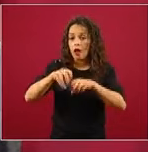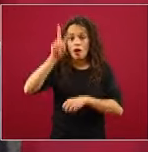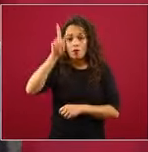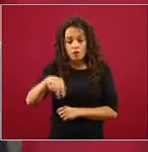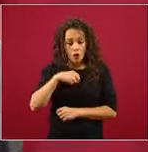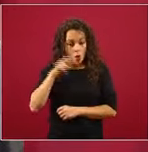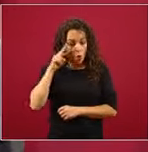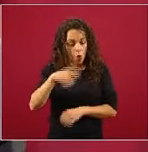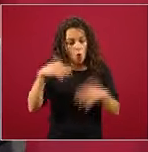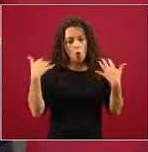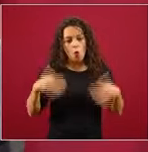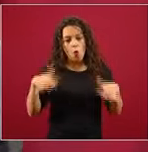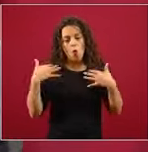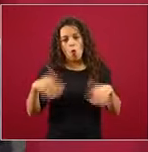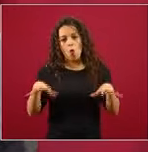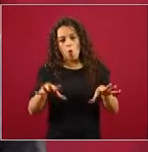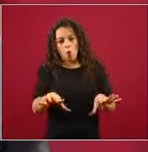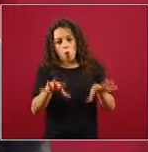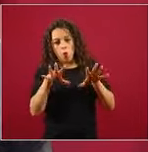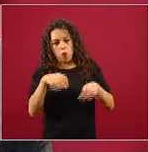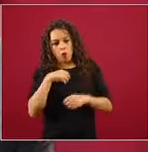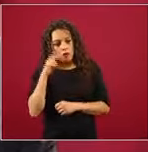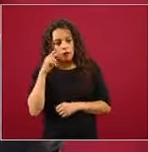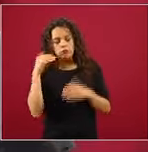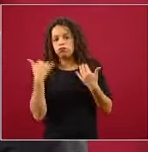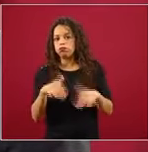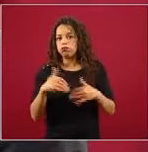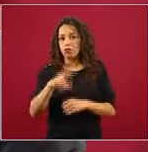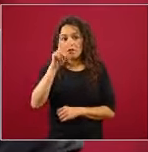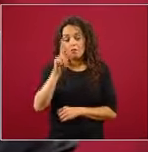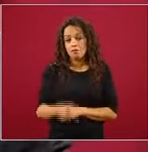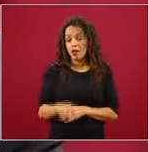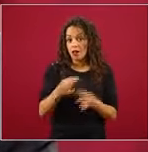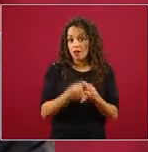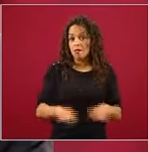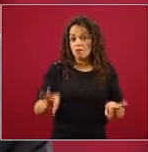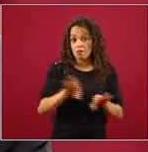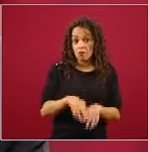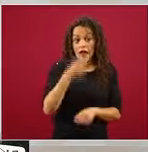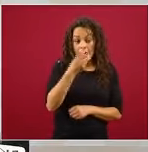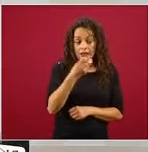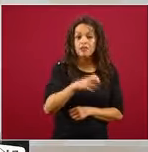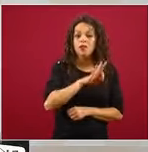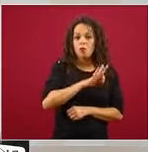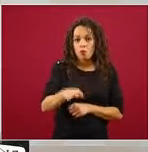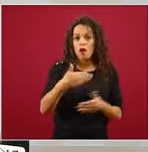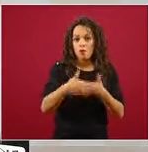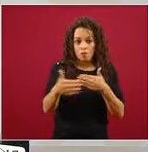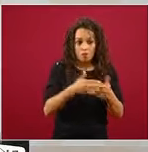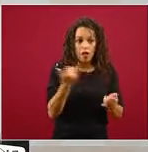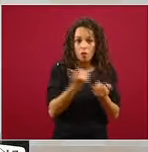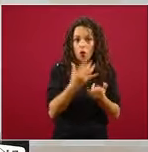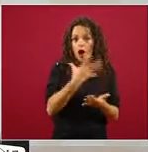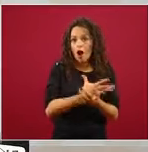nuestro empeño por favorecer la replicación de estos modelos. Ahora, regresando al modelo de intervención comunitaria y a